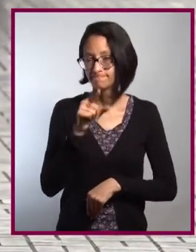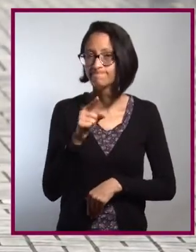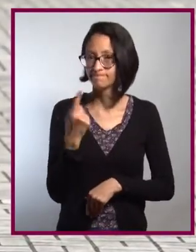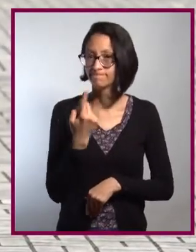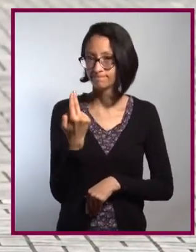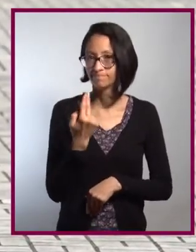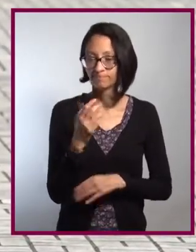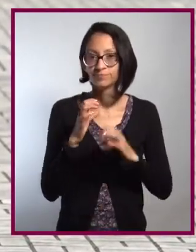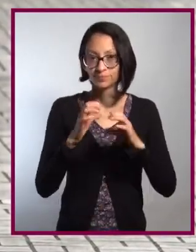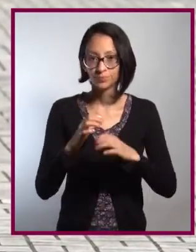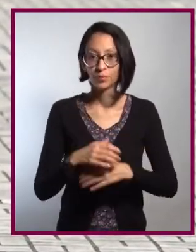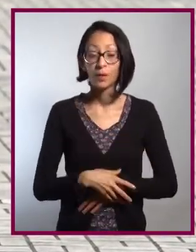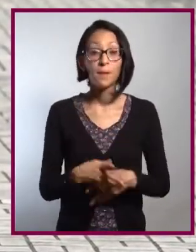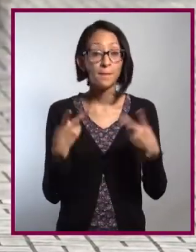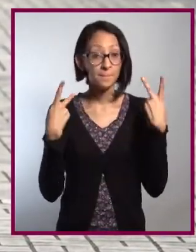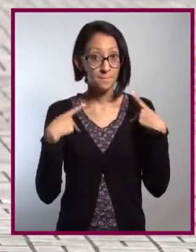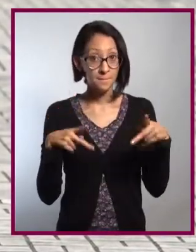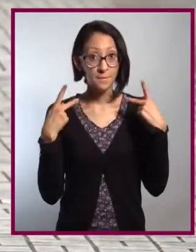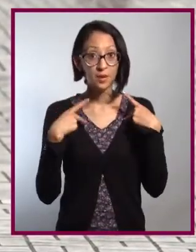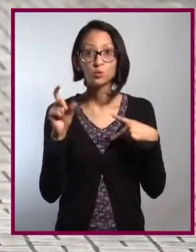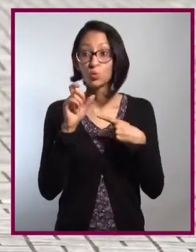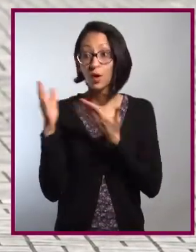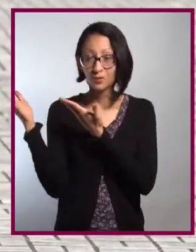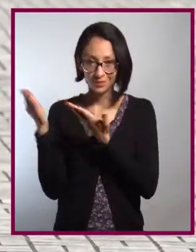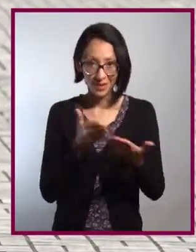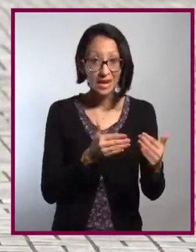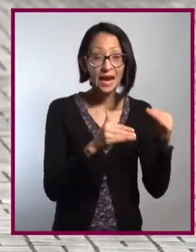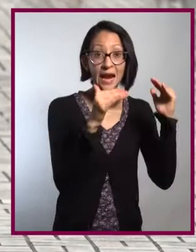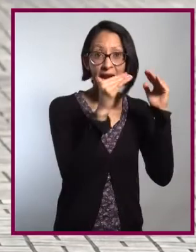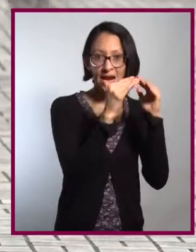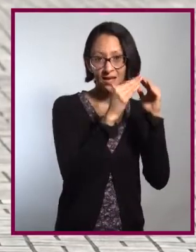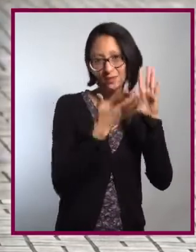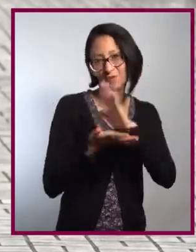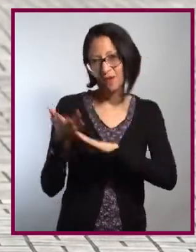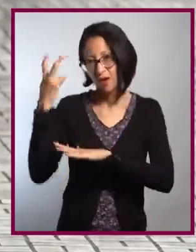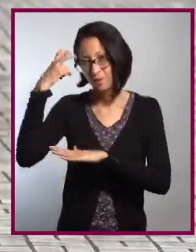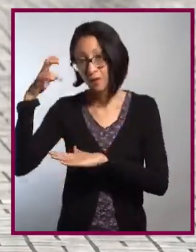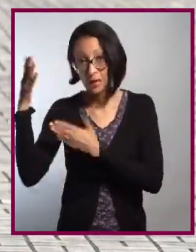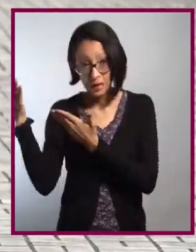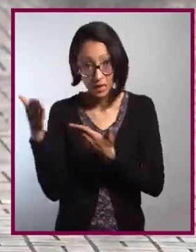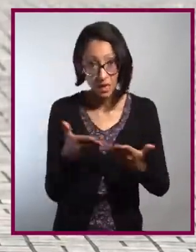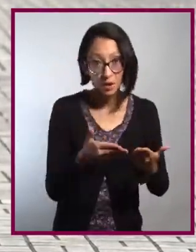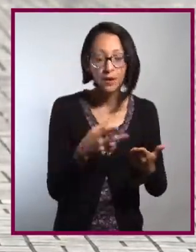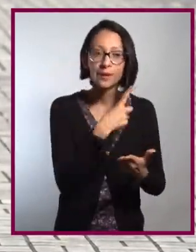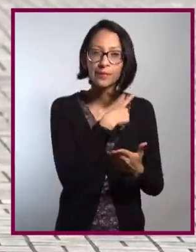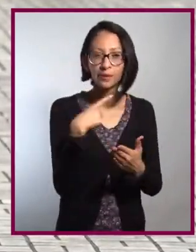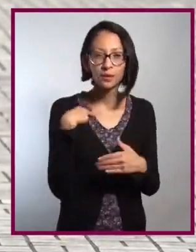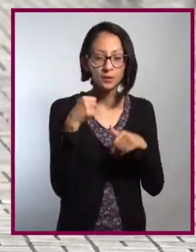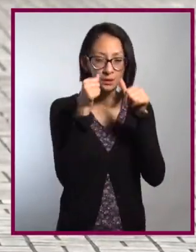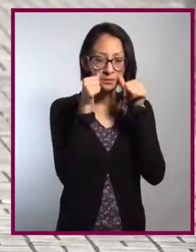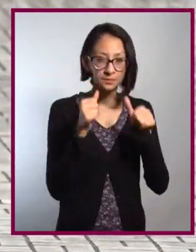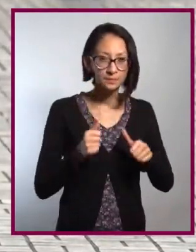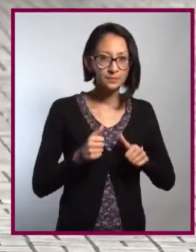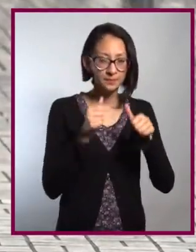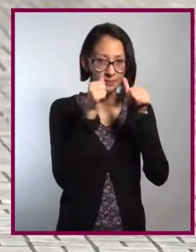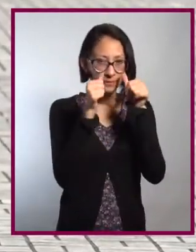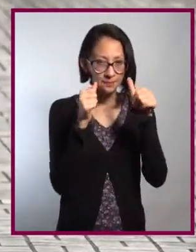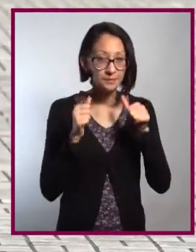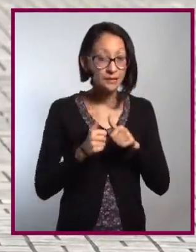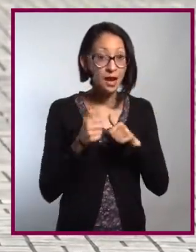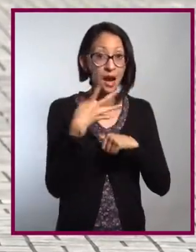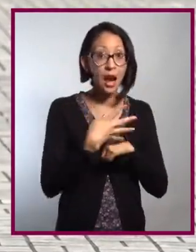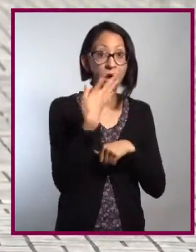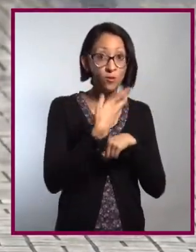Aquellas personas que regresan a casa después de un viaje tienen que estar atentos durante 14 días a